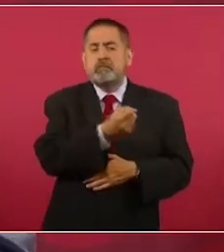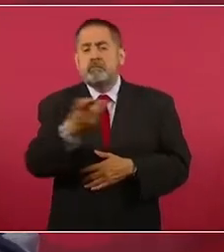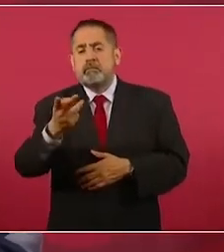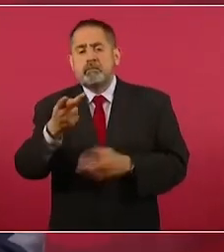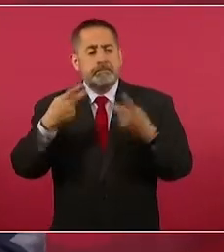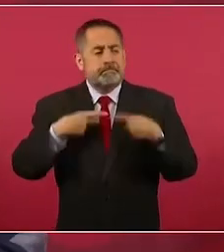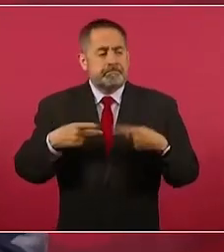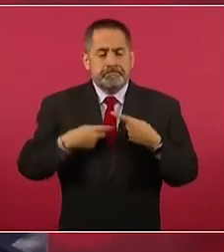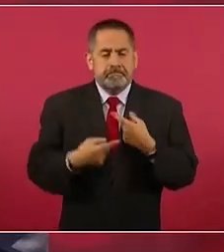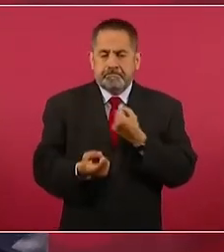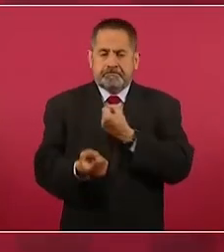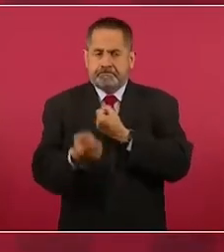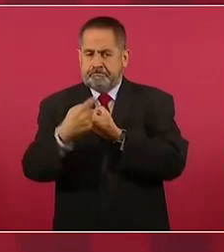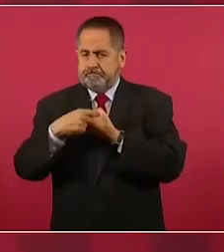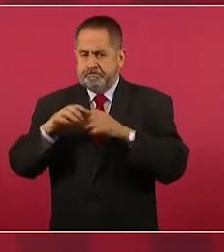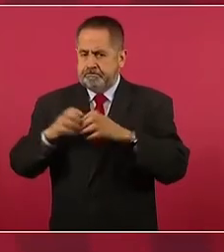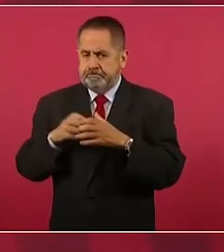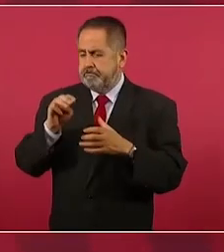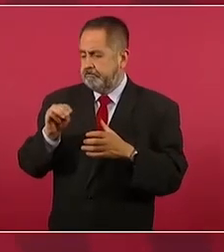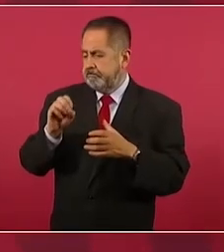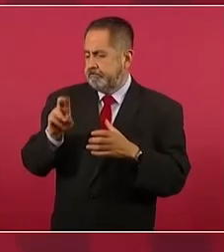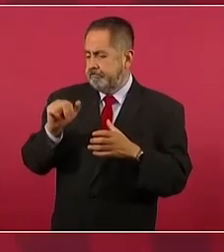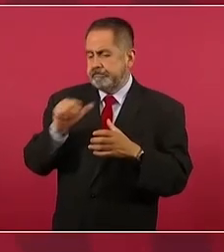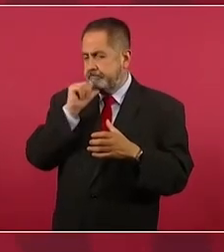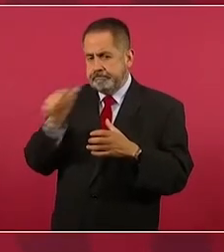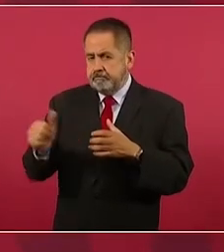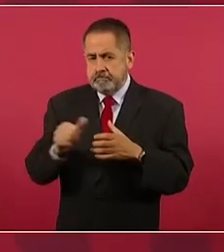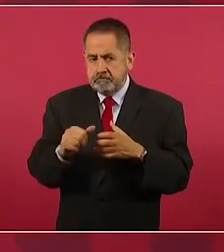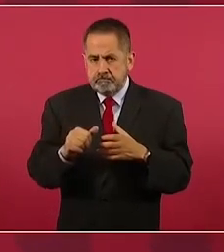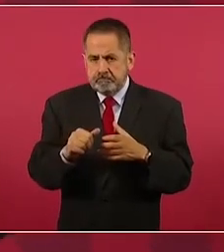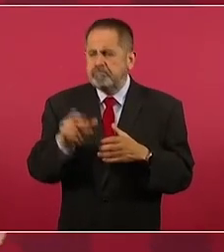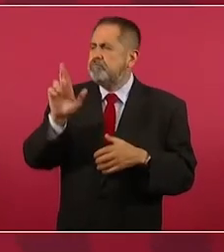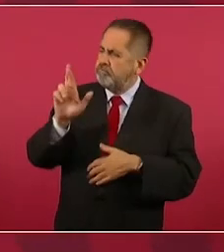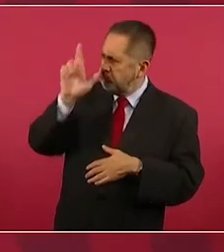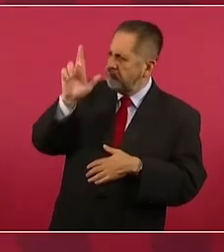me informan, se inscribieron.